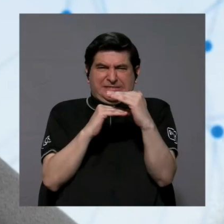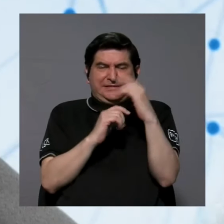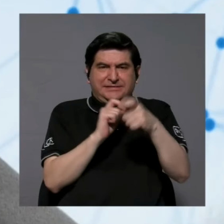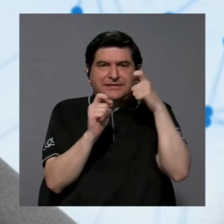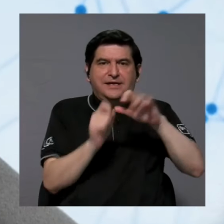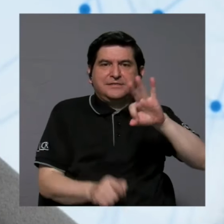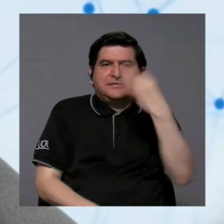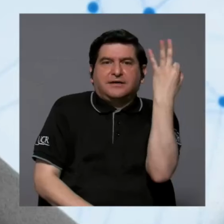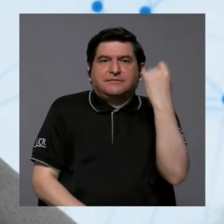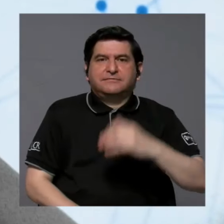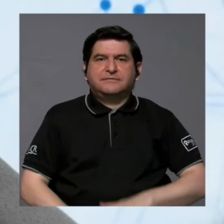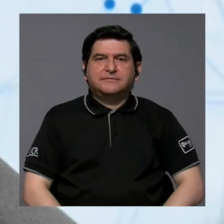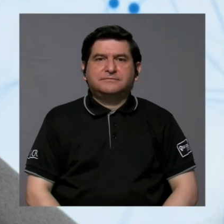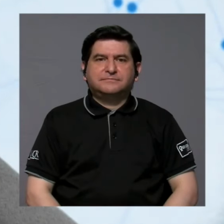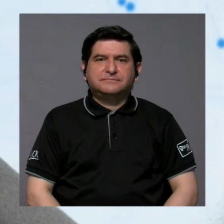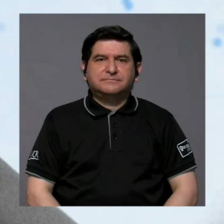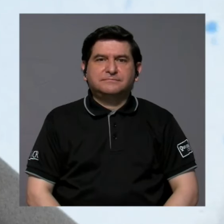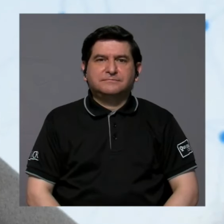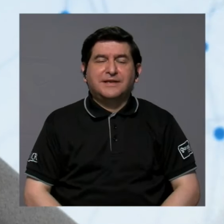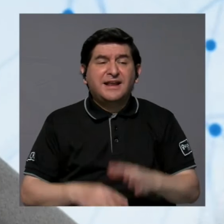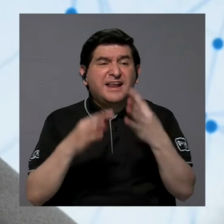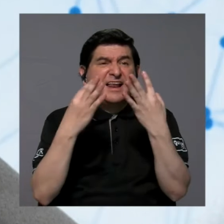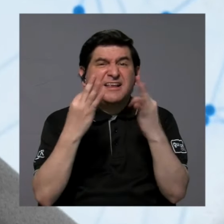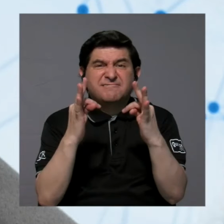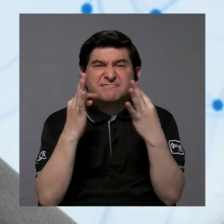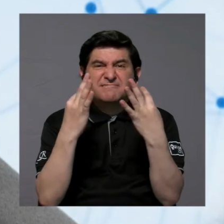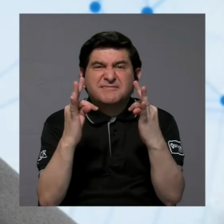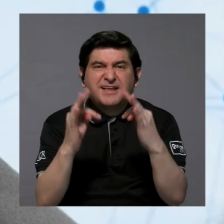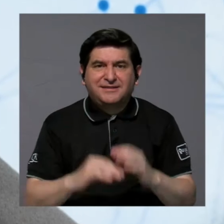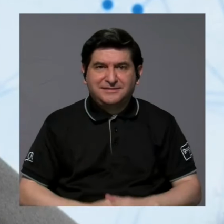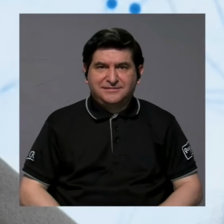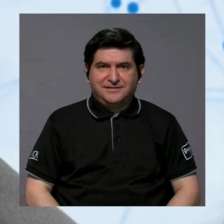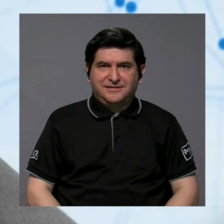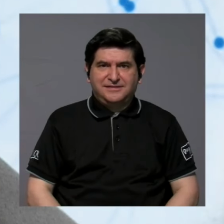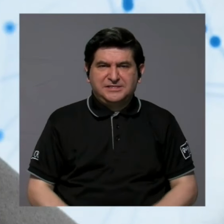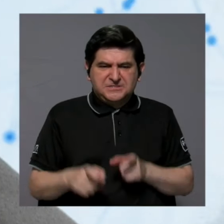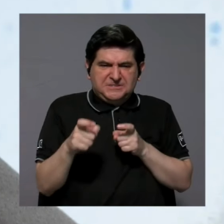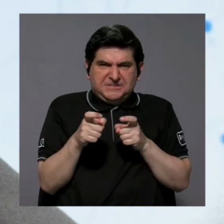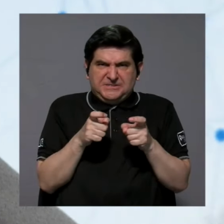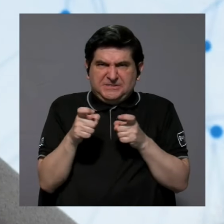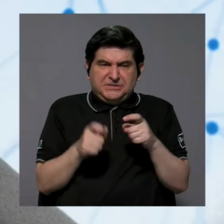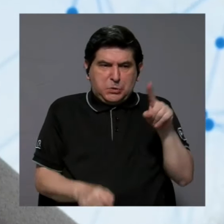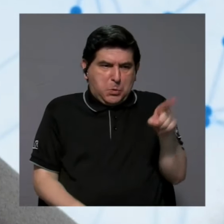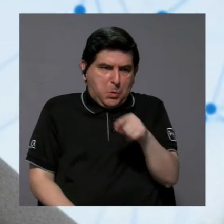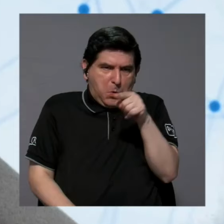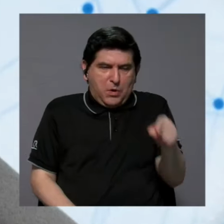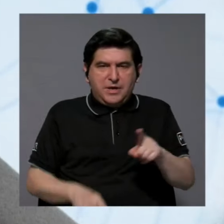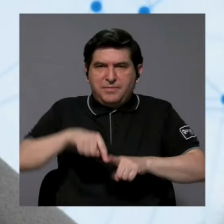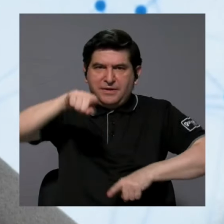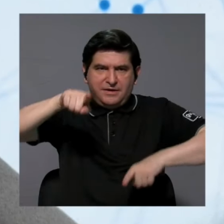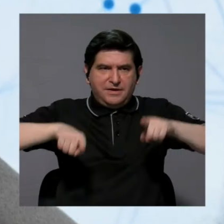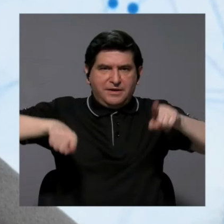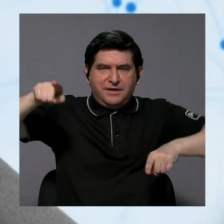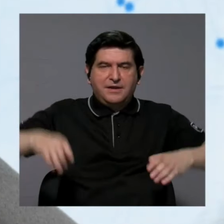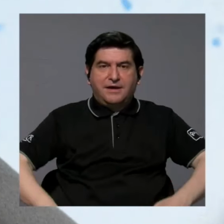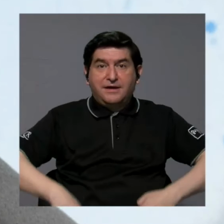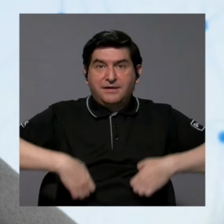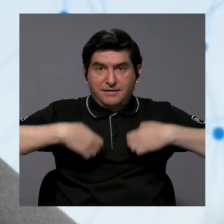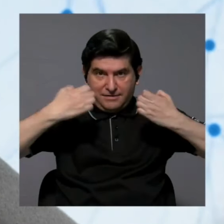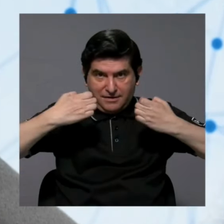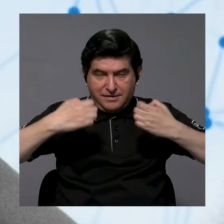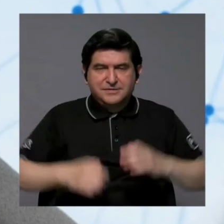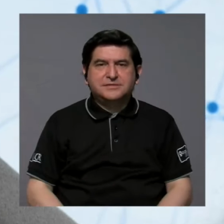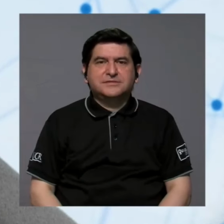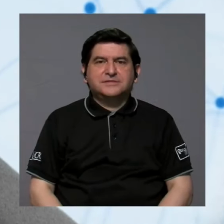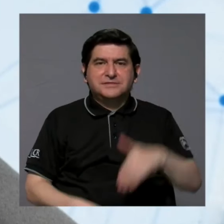forma determinada. Entonces, se trata como de controlar o eliminar esa diversidad que también